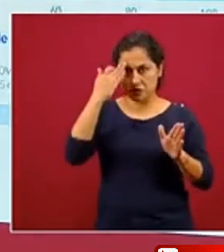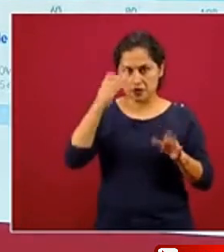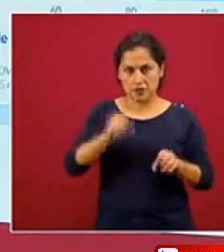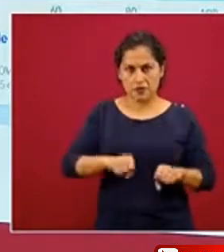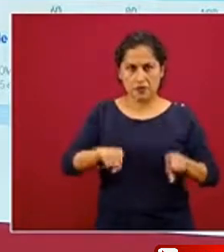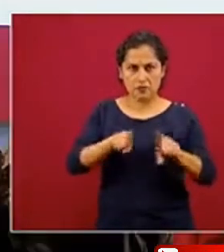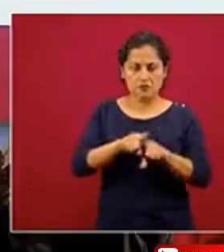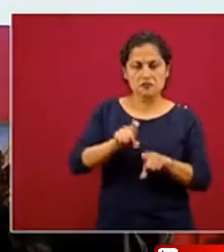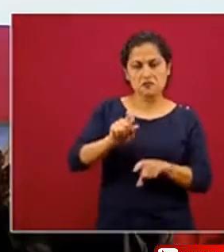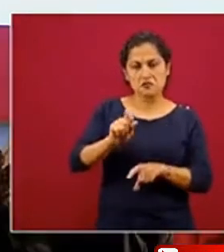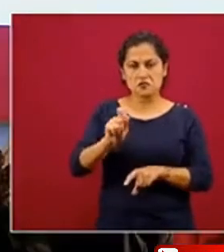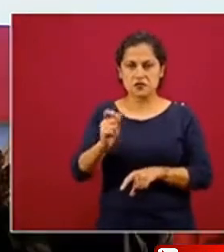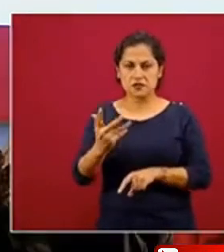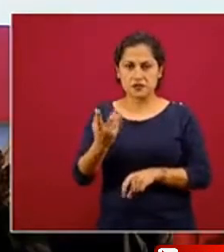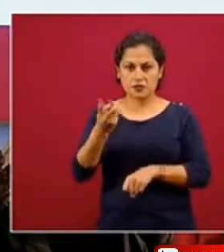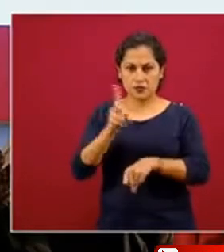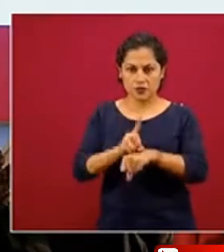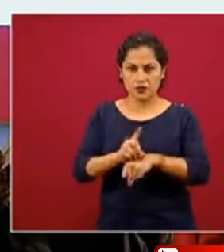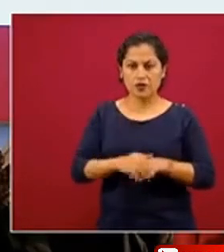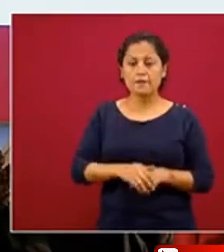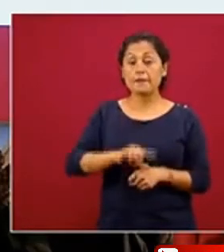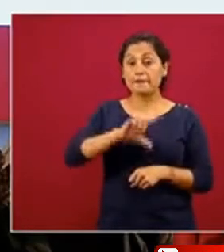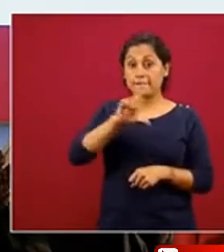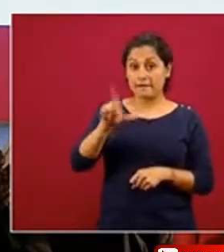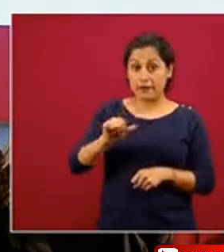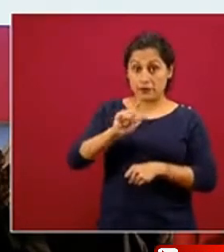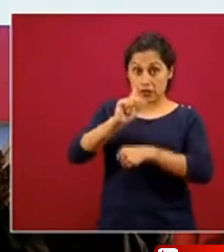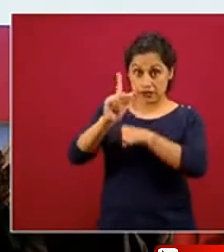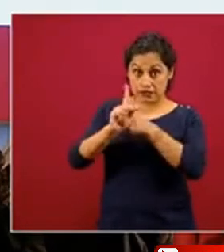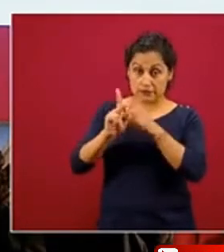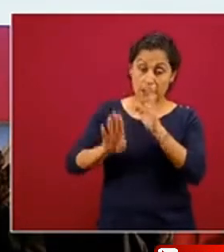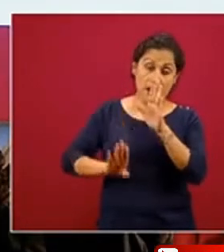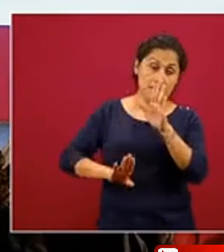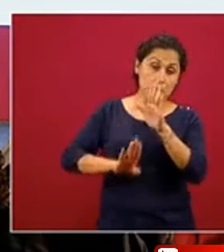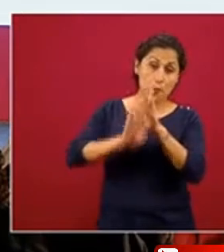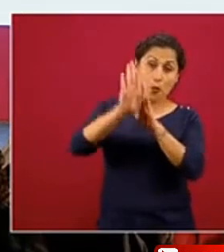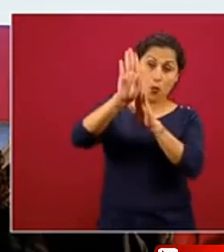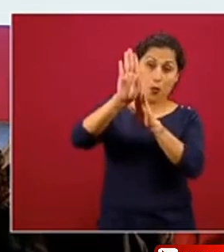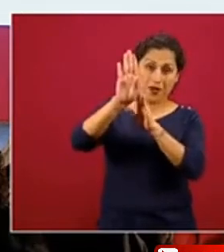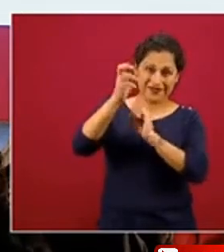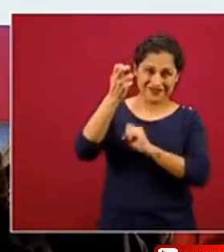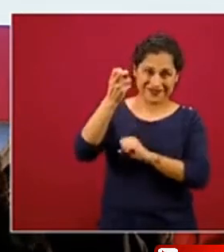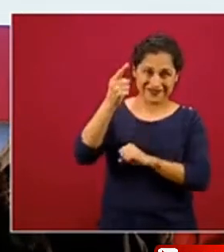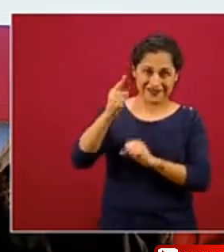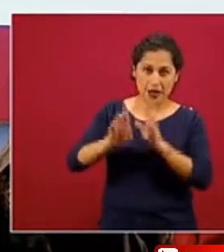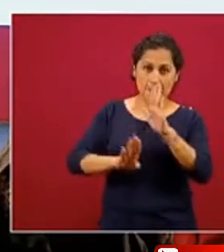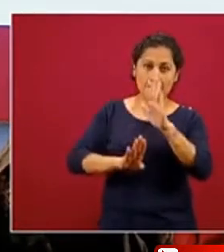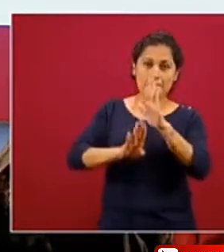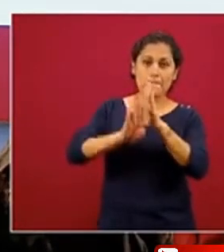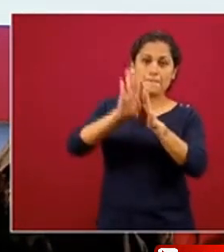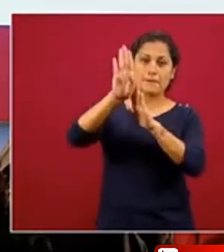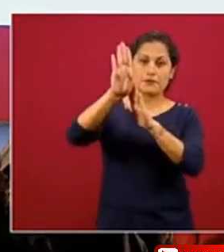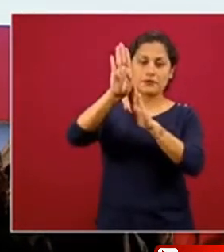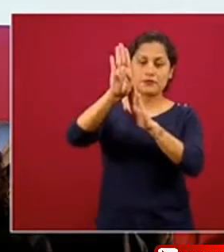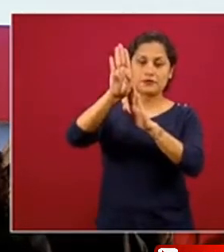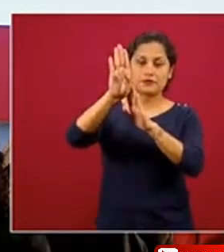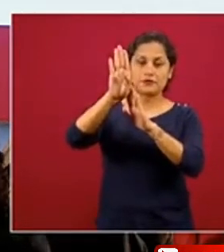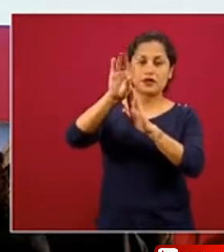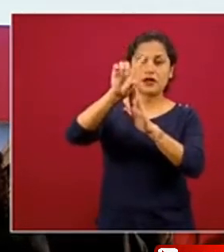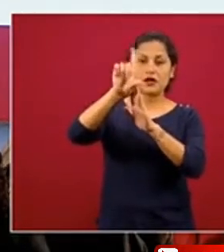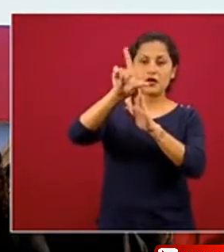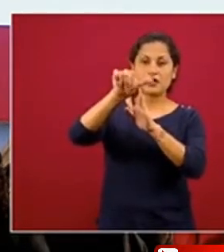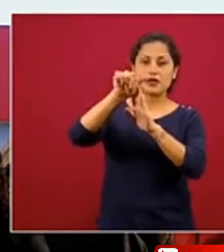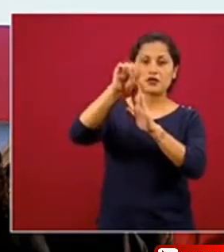días. Posteriormente esos países llegaron a un punto máximo, este es el famoso pico de la curva epidémica, y